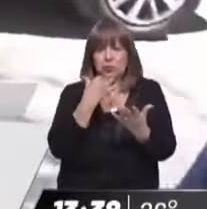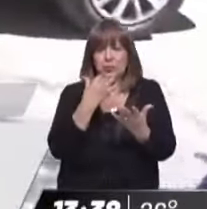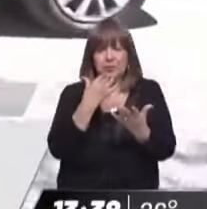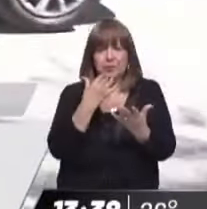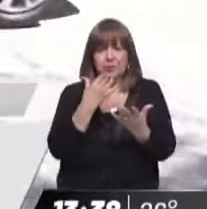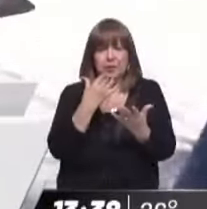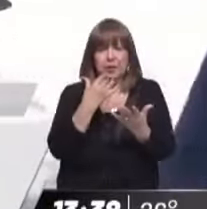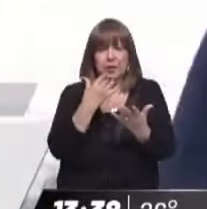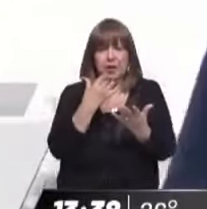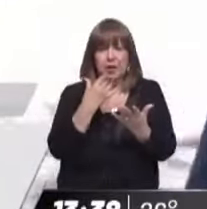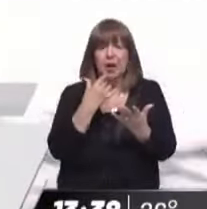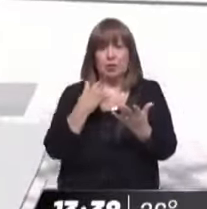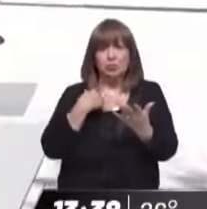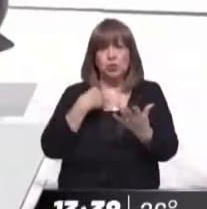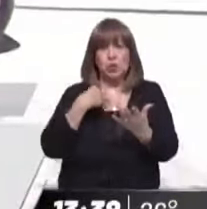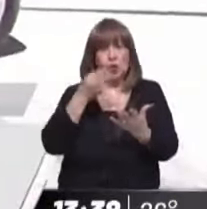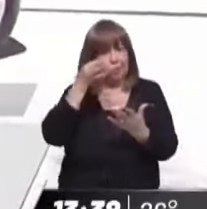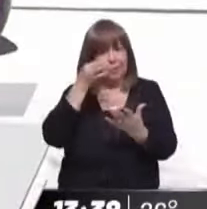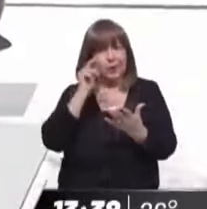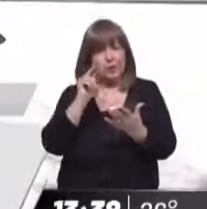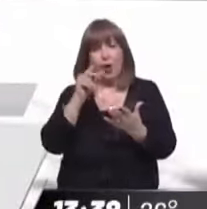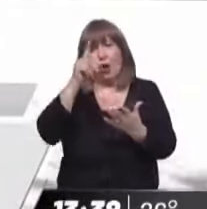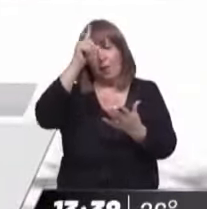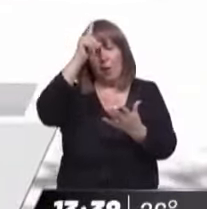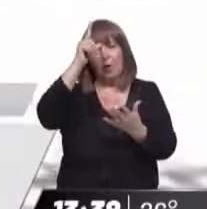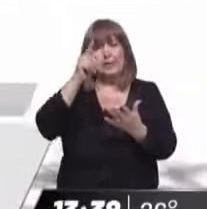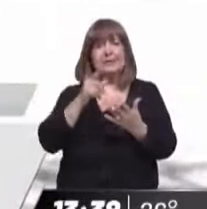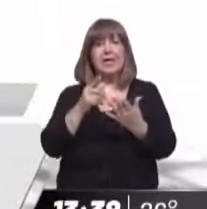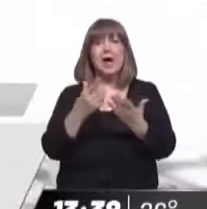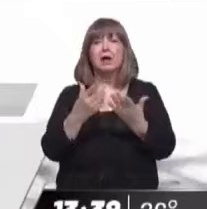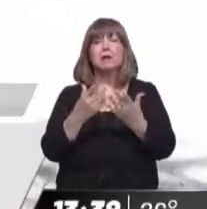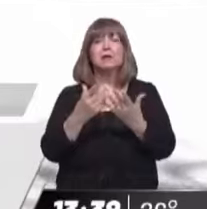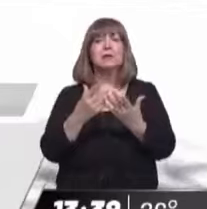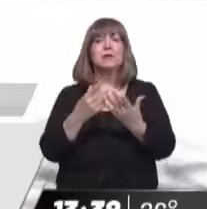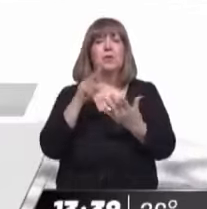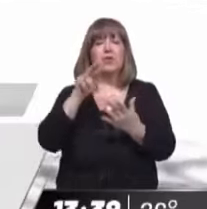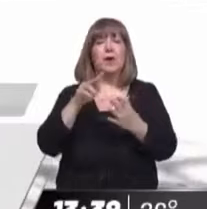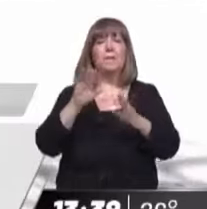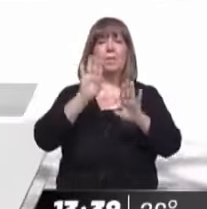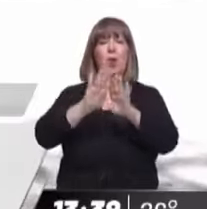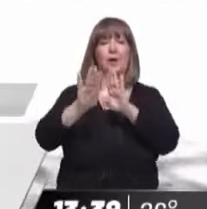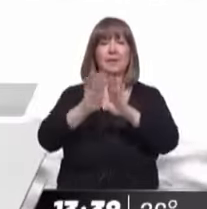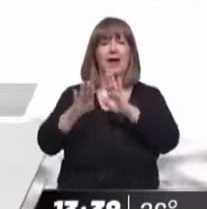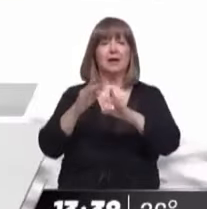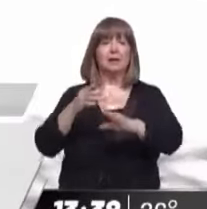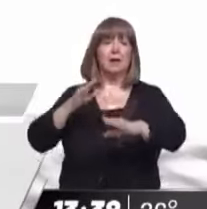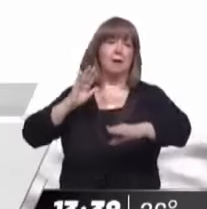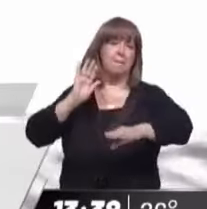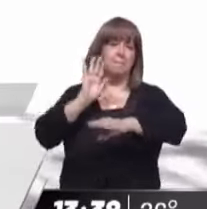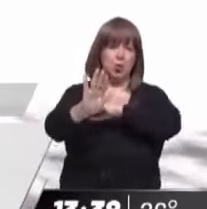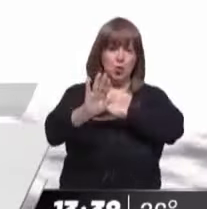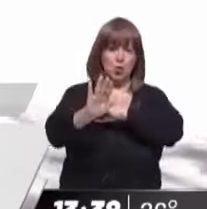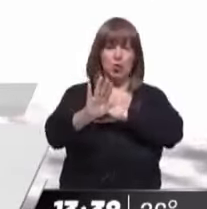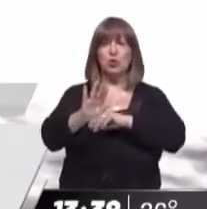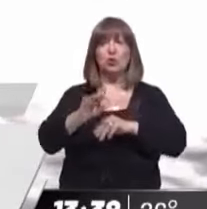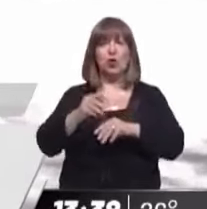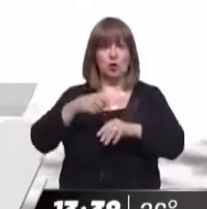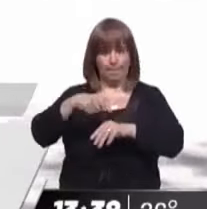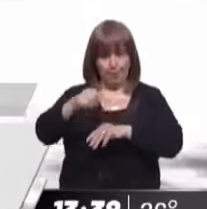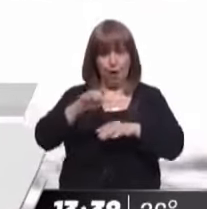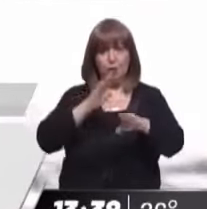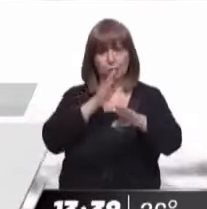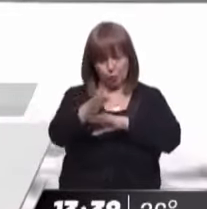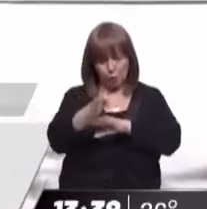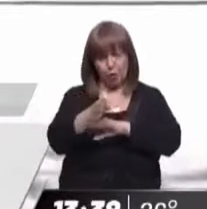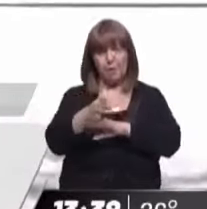Aparte tuvieron que romper la puerta de la policía, pues yo justo vine, que estaba Marina, que es la vecina que le dijimos que no la veíamos hace varios días